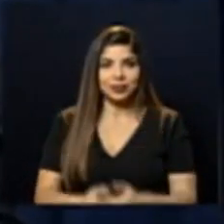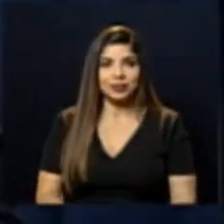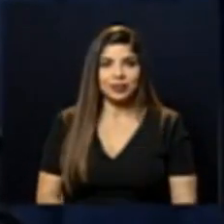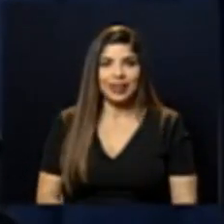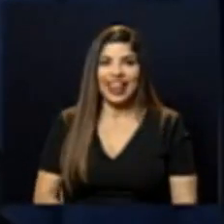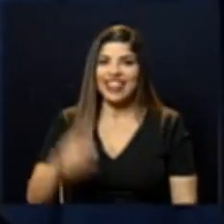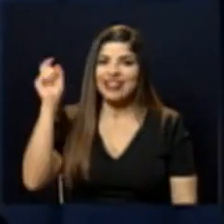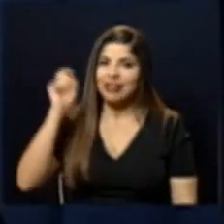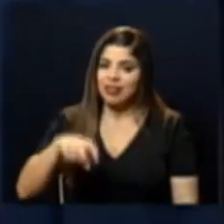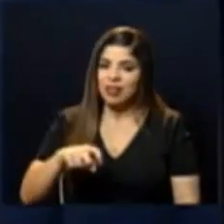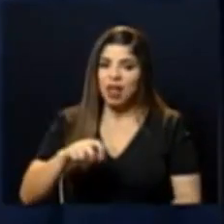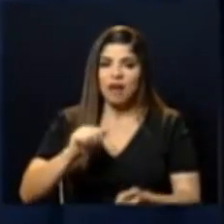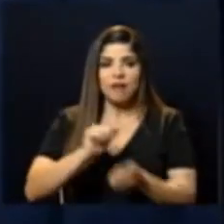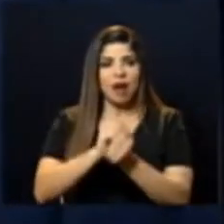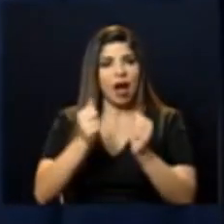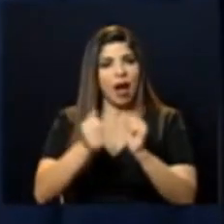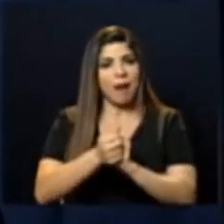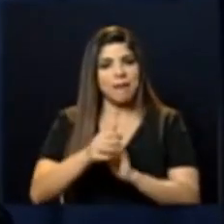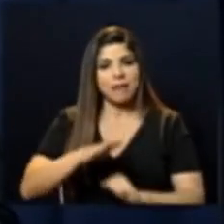Hay que cambiar esta realidad.